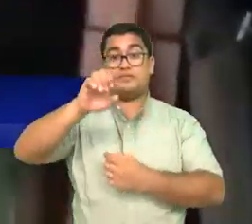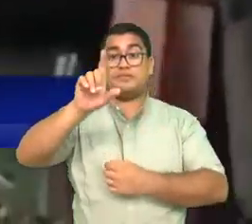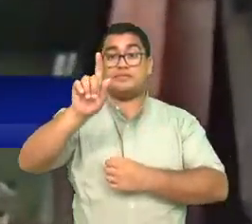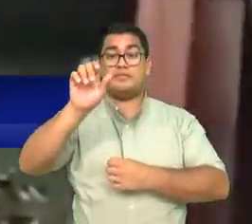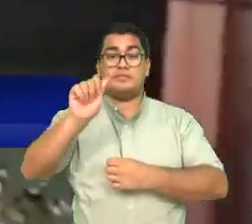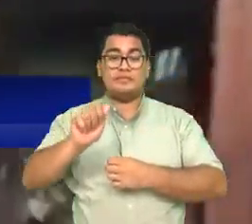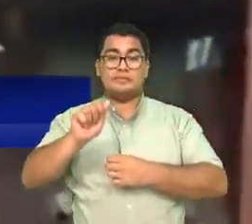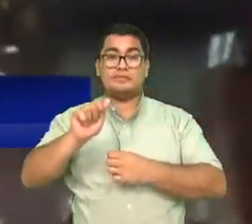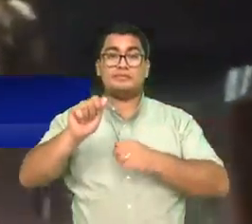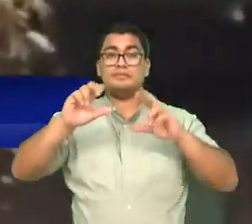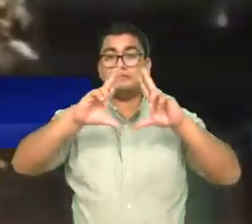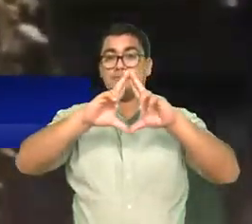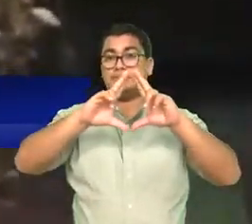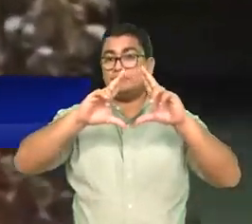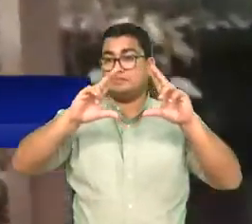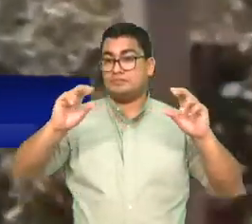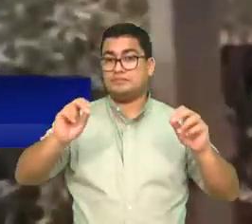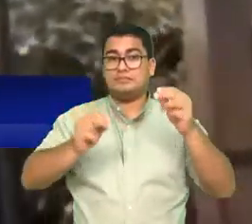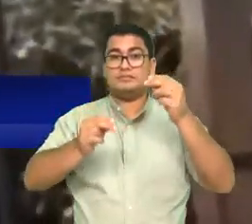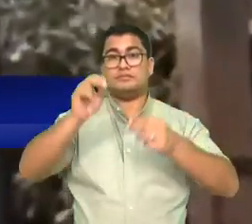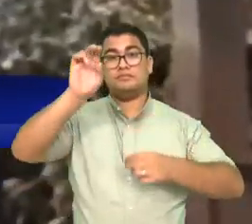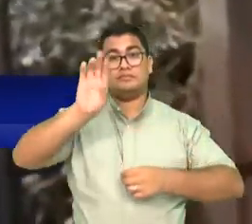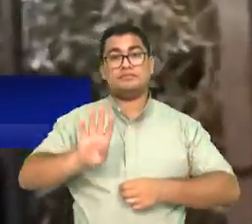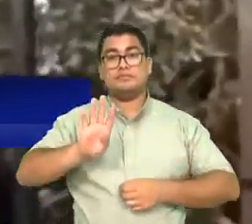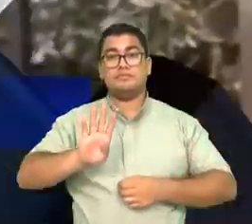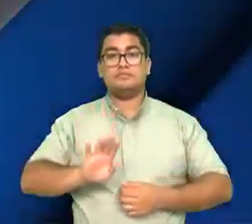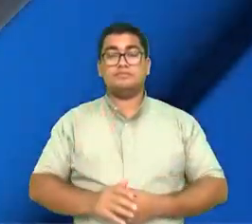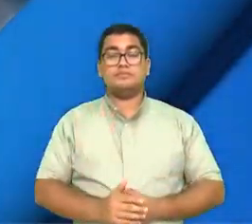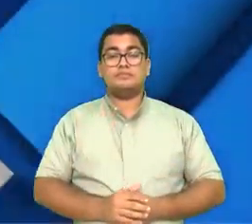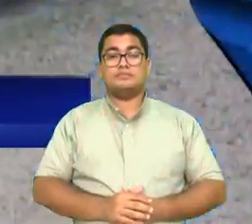suelo nicaragüense en categoría 4.